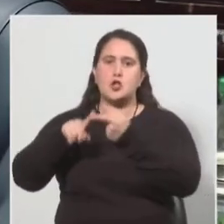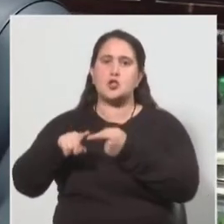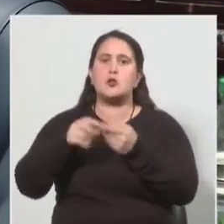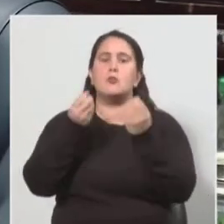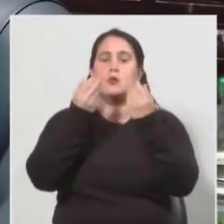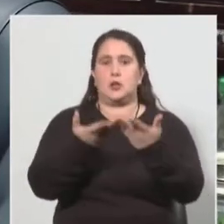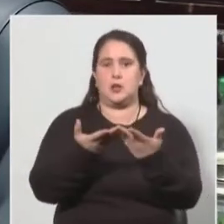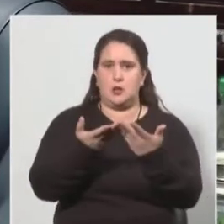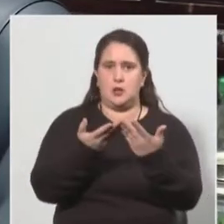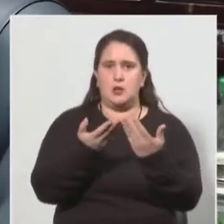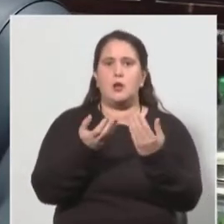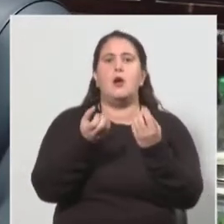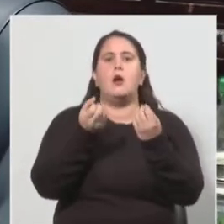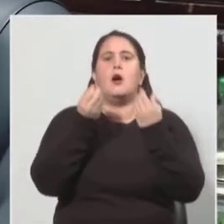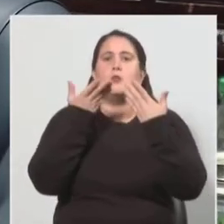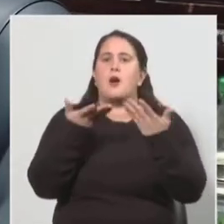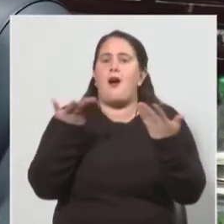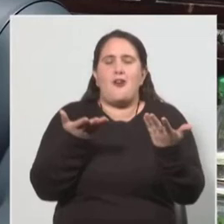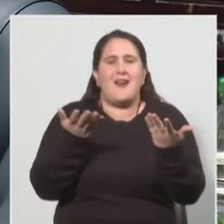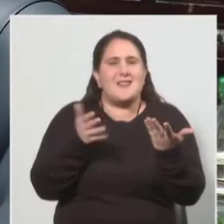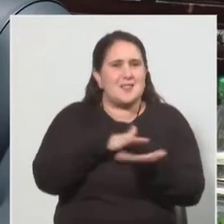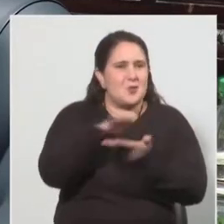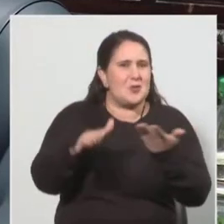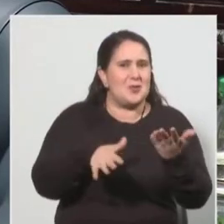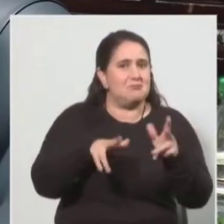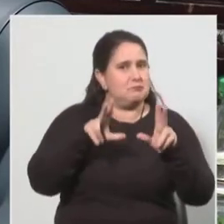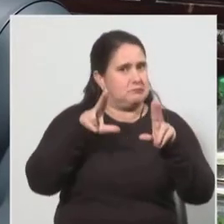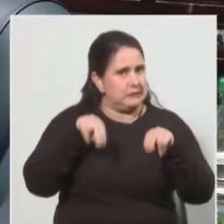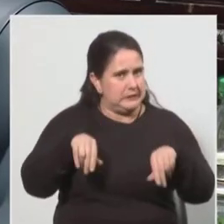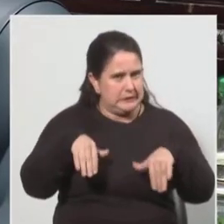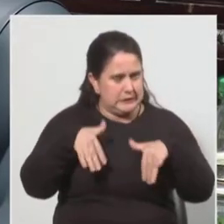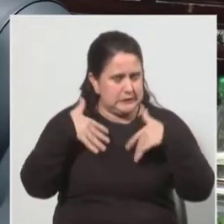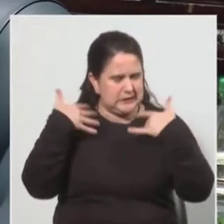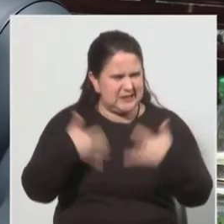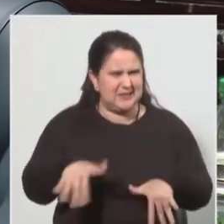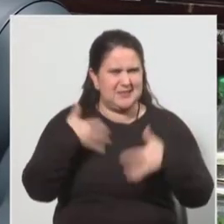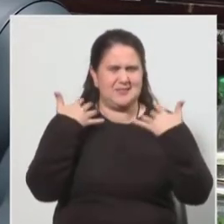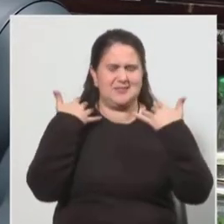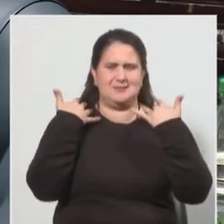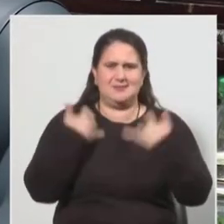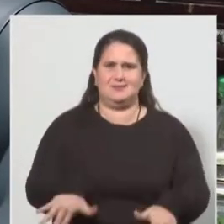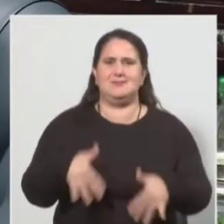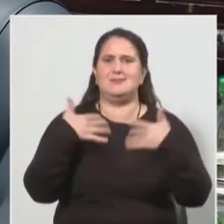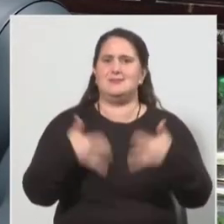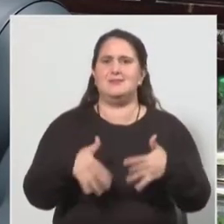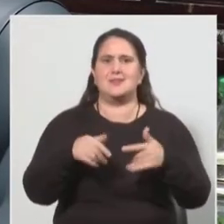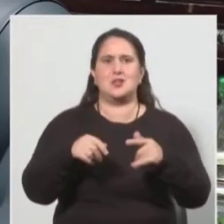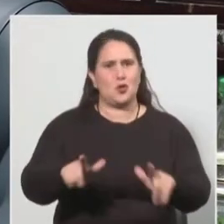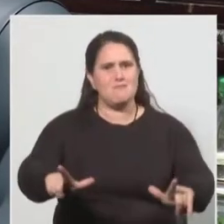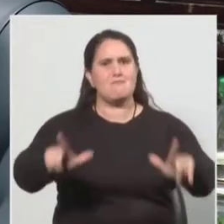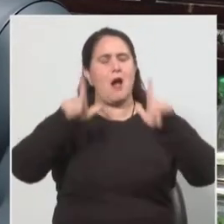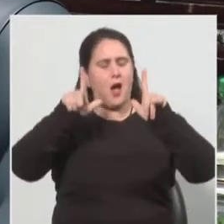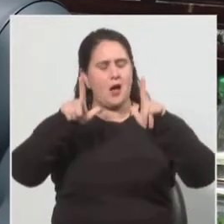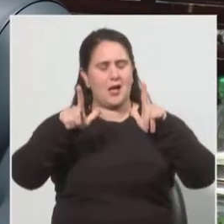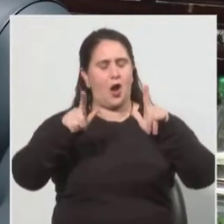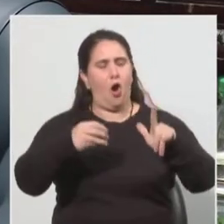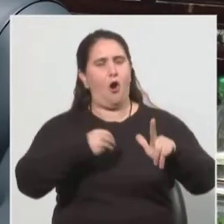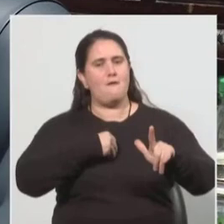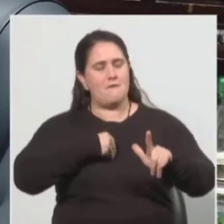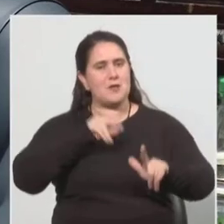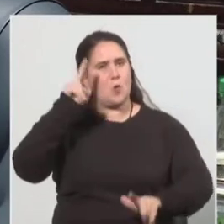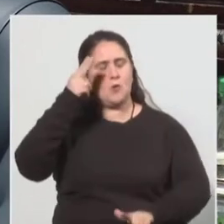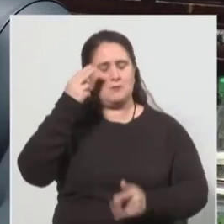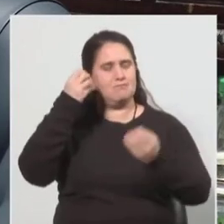porque estamos ante un escándalo de proporciones, un escándalo que afecta la credibilidad del